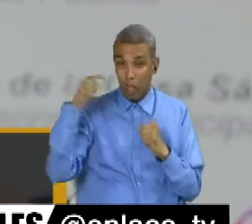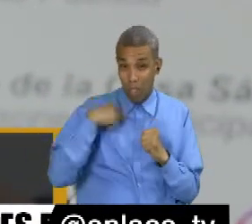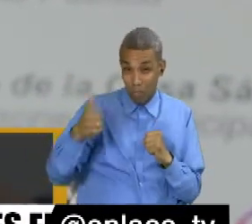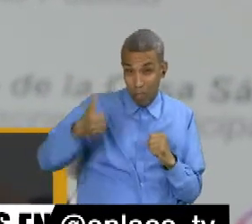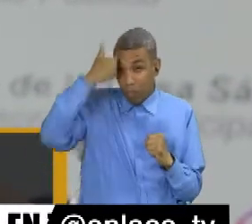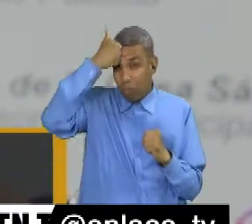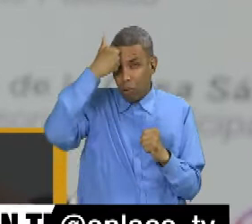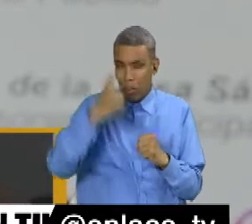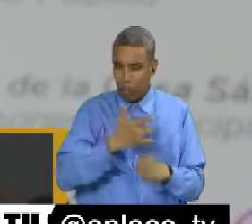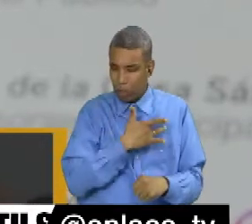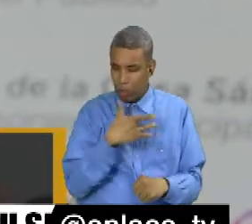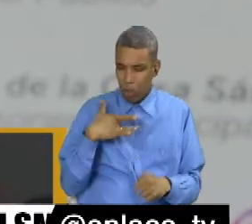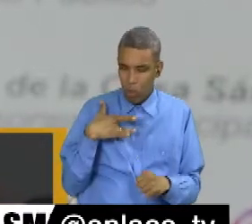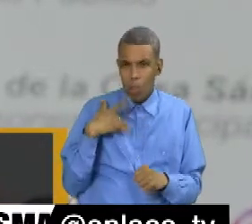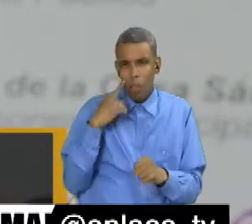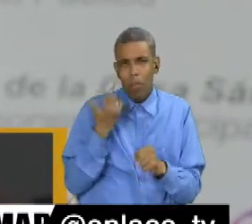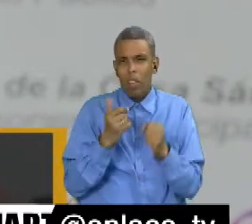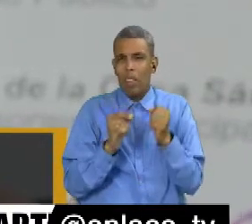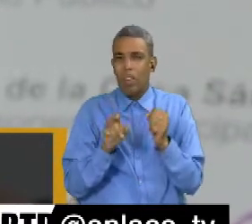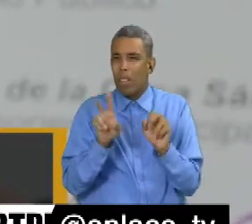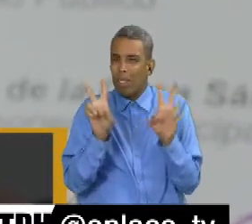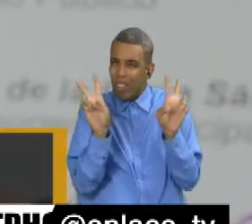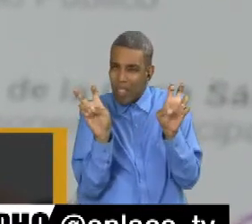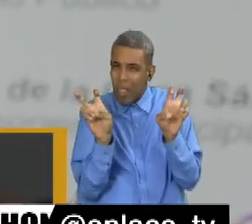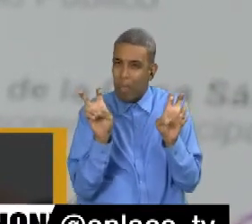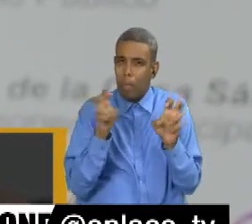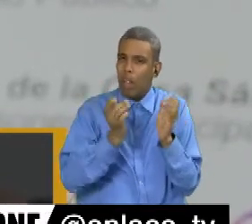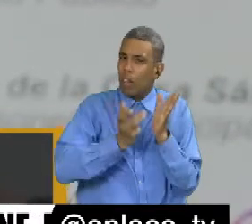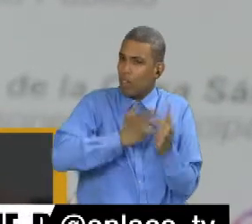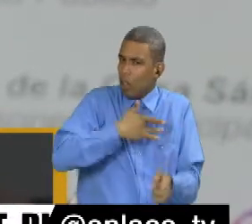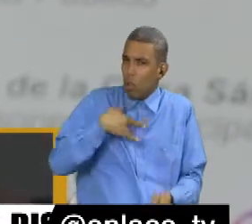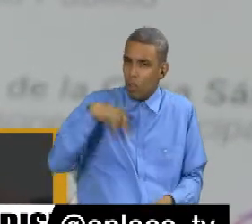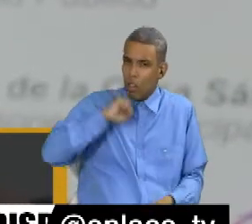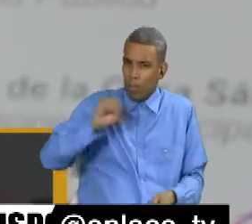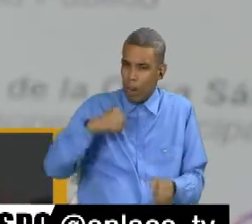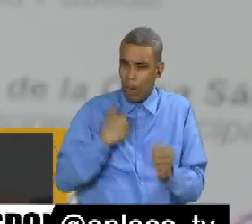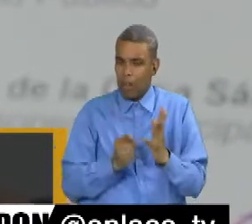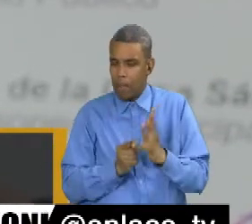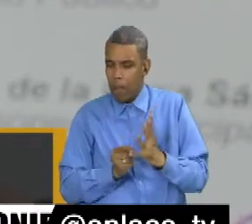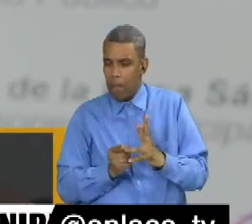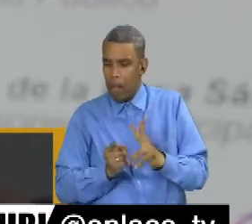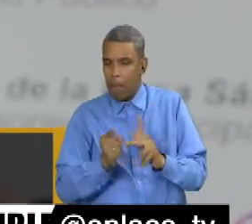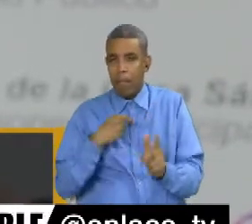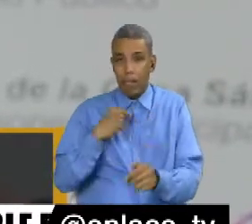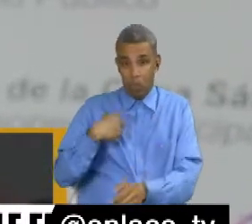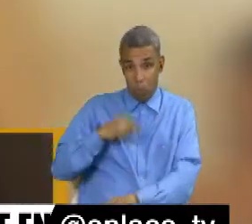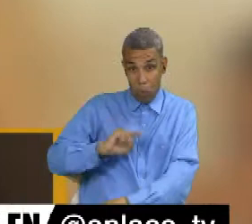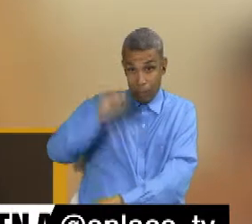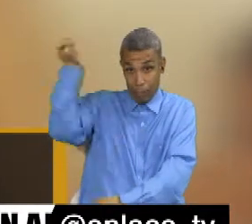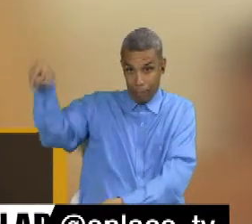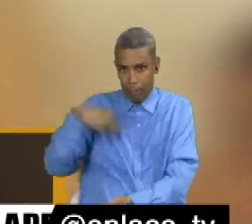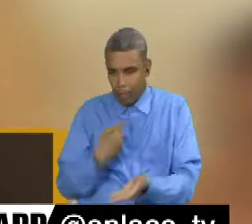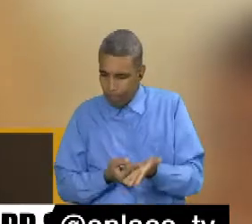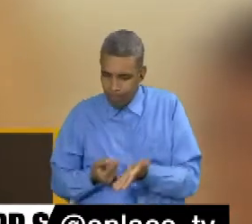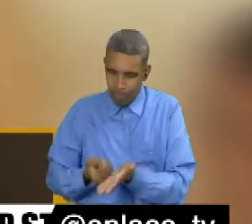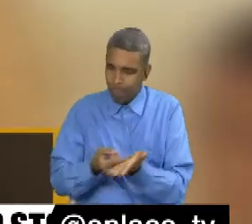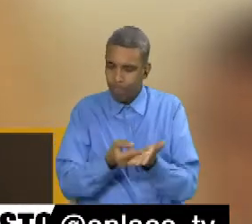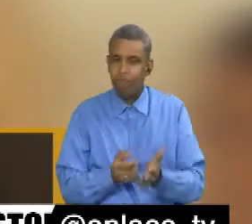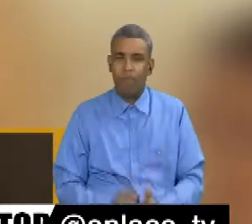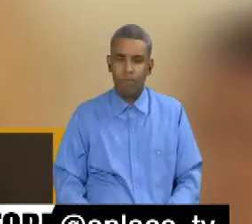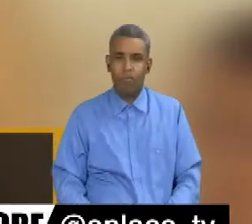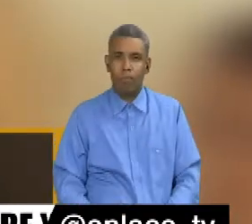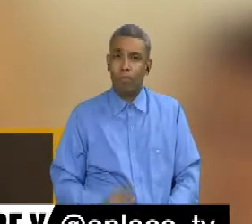salud para hablar de muchos temas de Barranca Bermeja. Y vamos a llevar allá unos casos y este es uno de los casos que vamos a llevar. Yo necesito